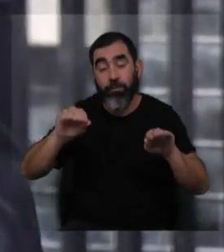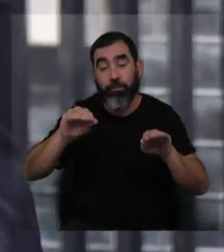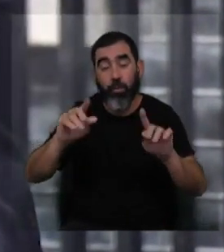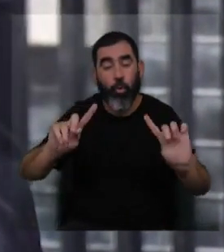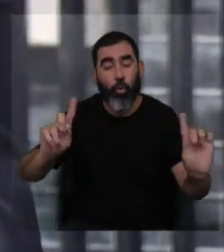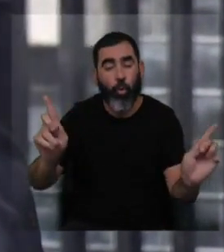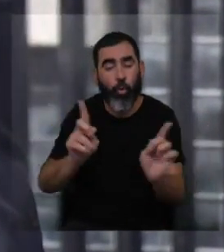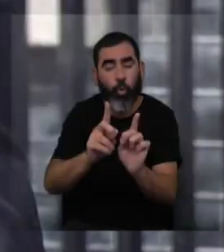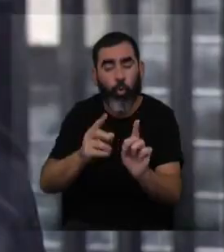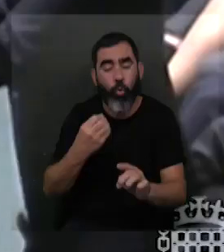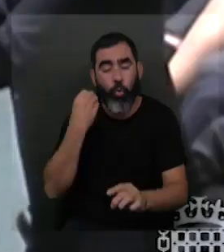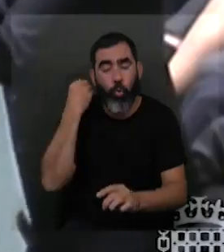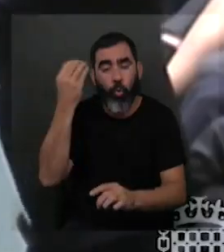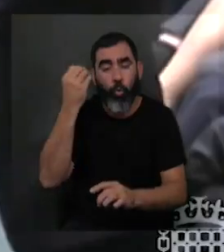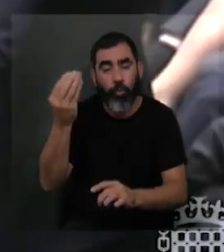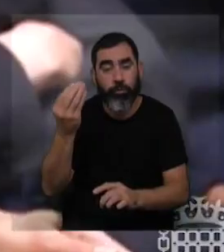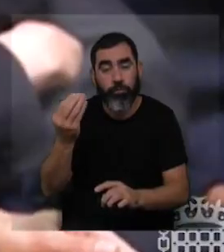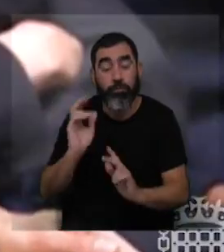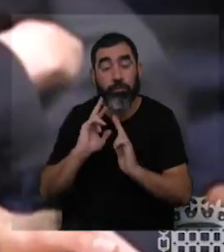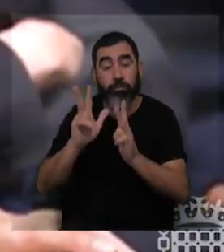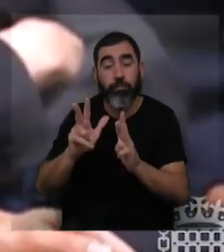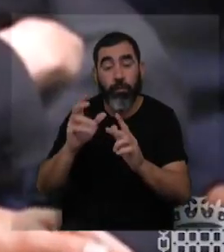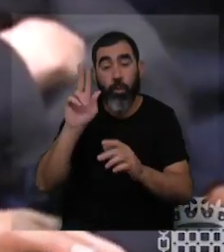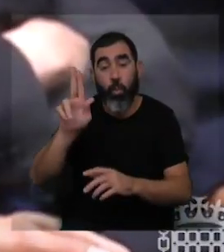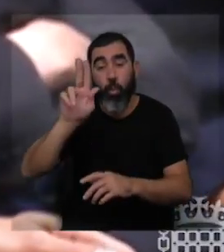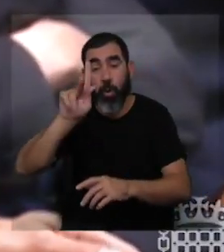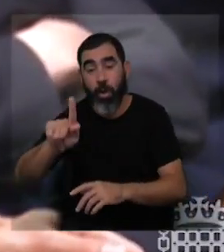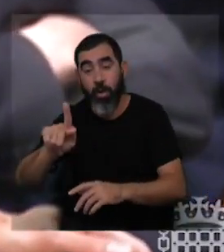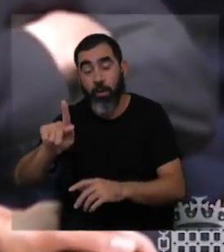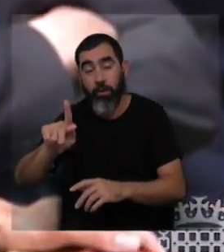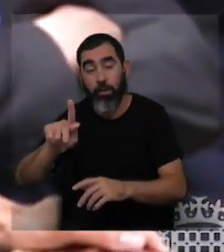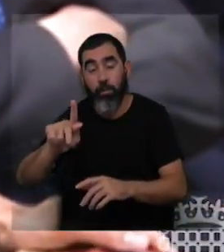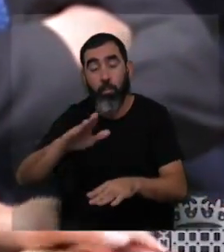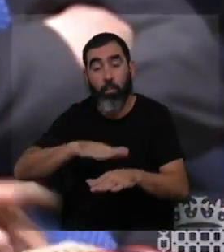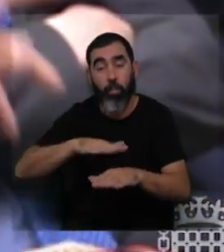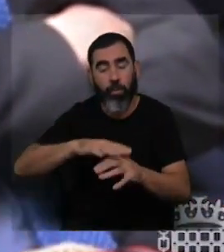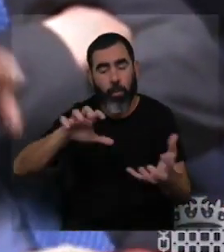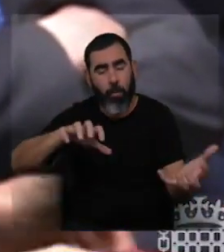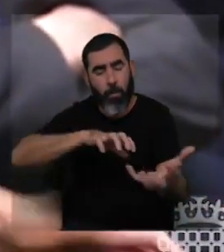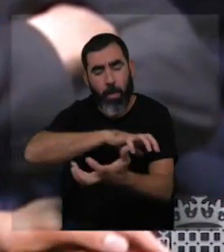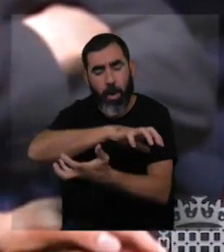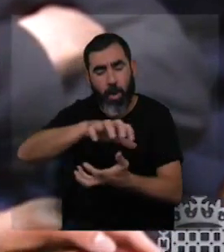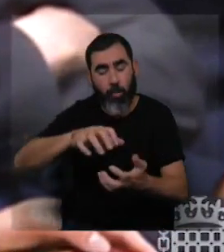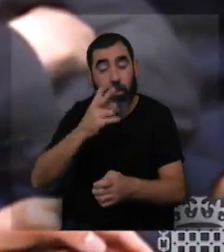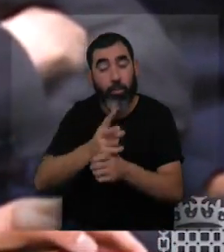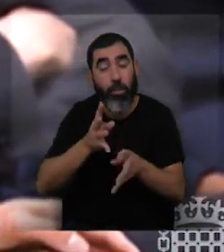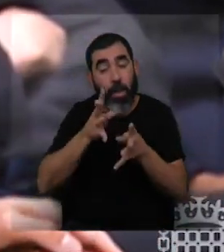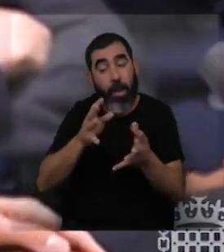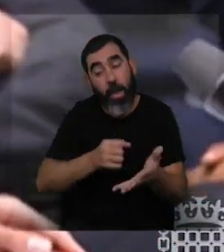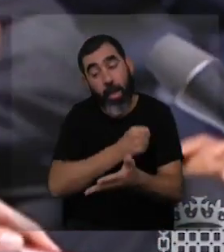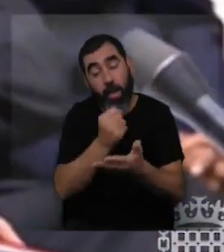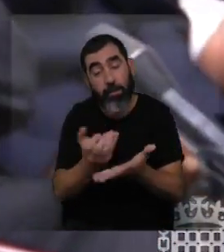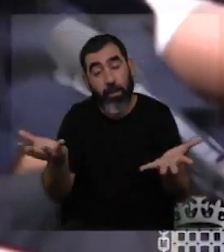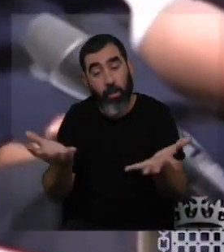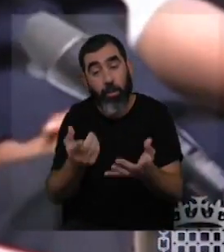breve comparecencia ante los medios, tras asegurar que el Reino Unido ha atravesado su momento más complicado desde la Segunda Guerra Mundial y dijo